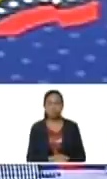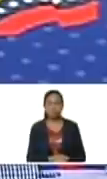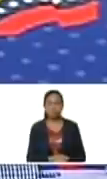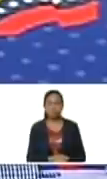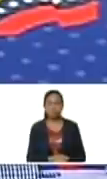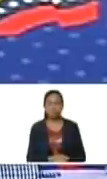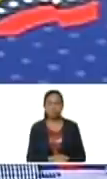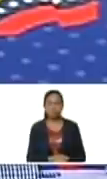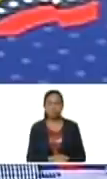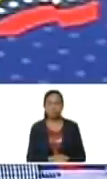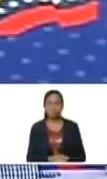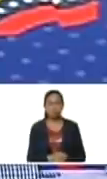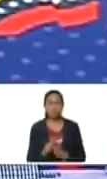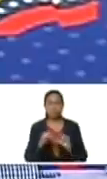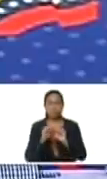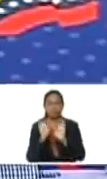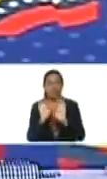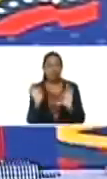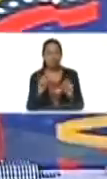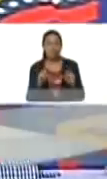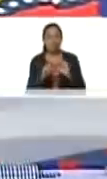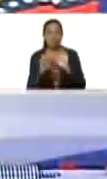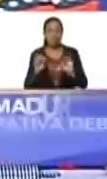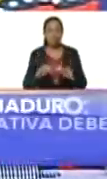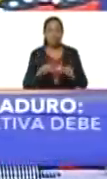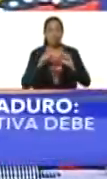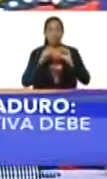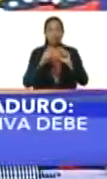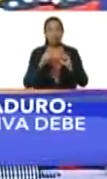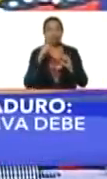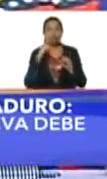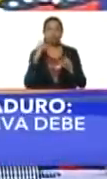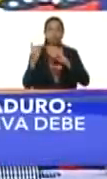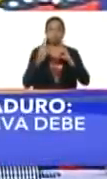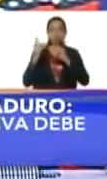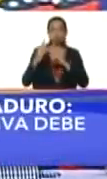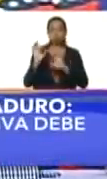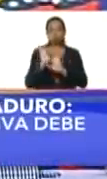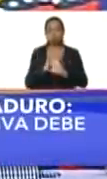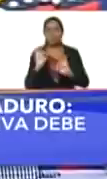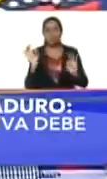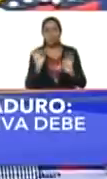que no se quede en teoría, que no se quede en discurso,